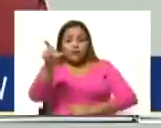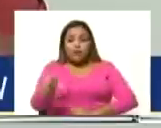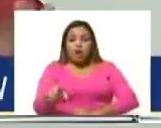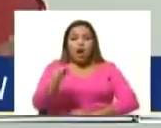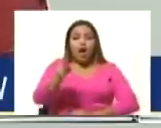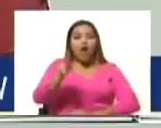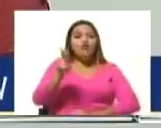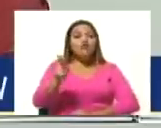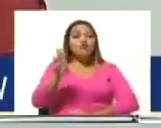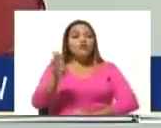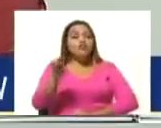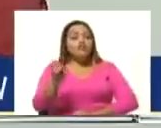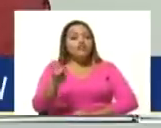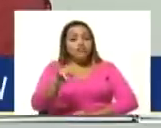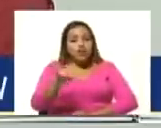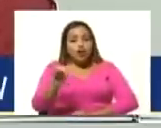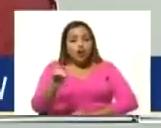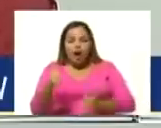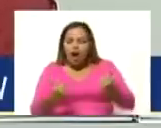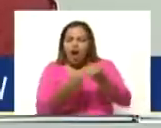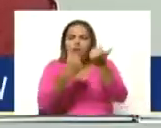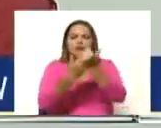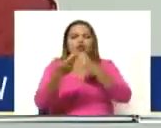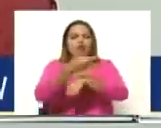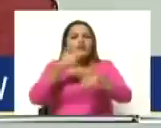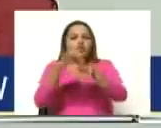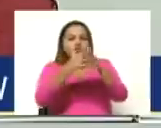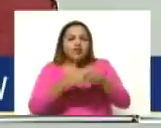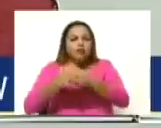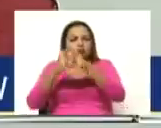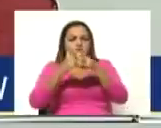apoyando la decisión del gobierno de Estados Unidos, que es contrario a eso.